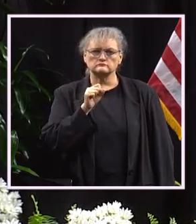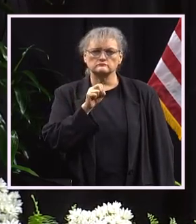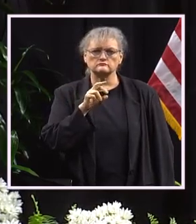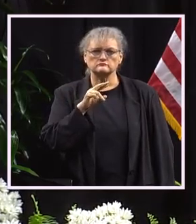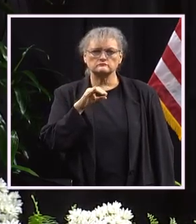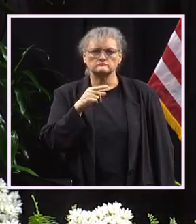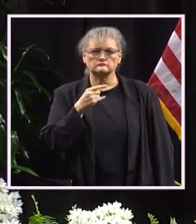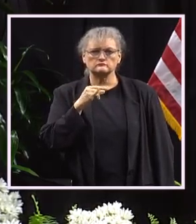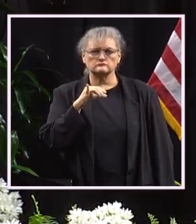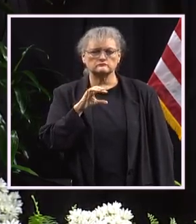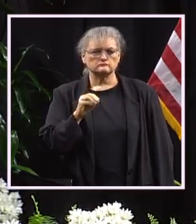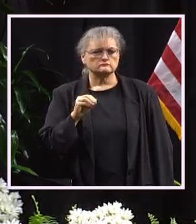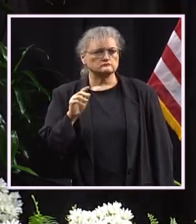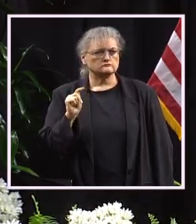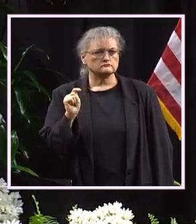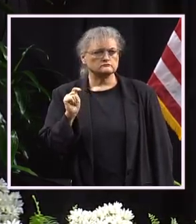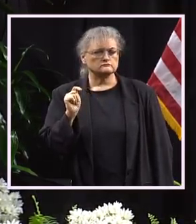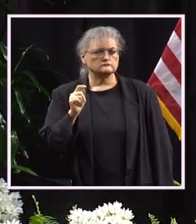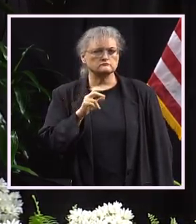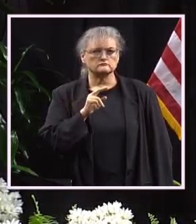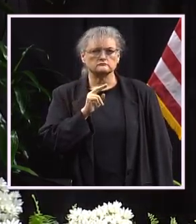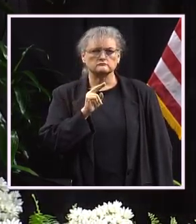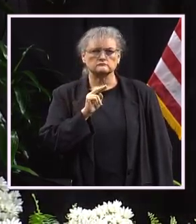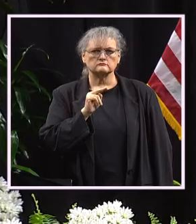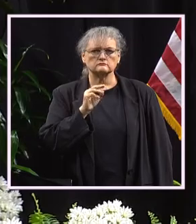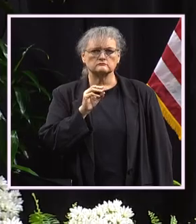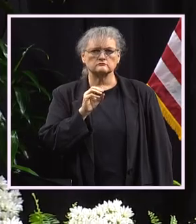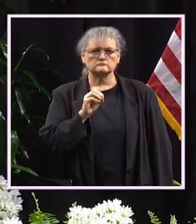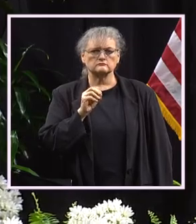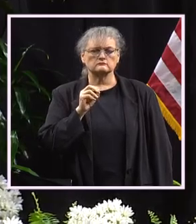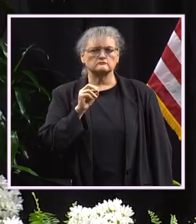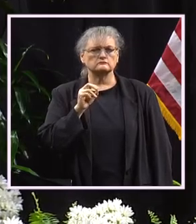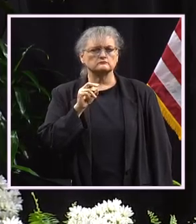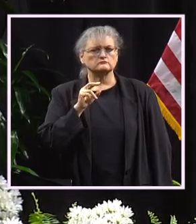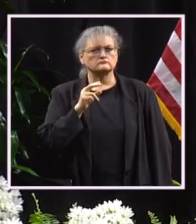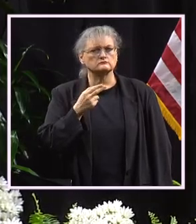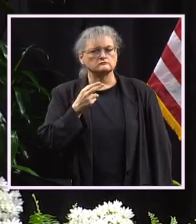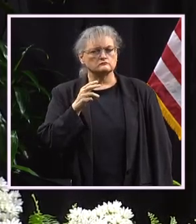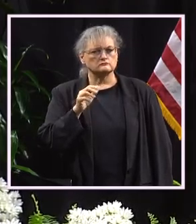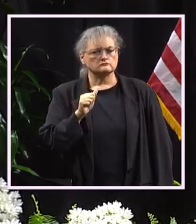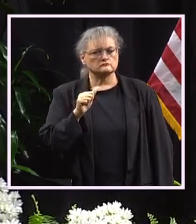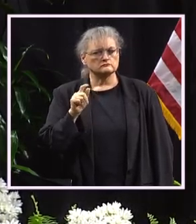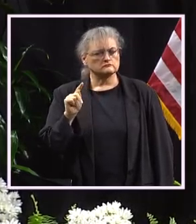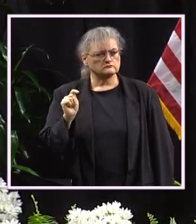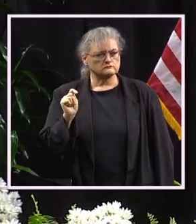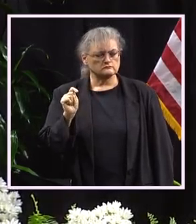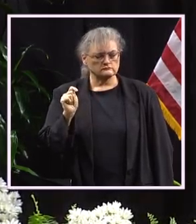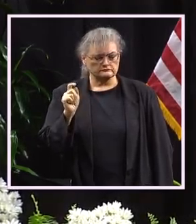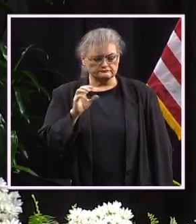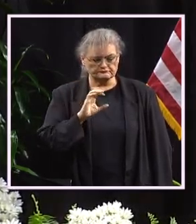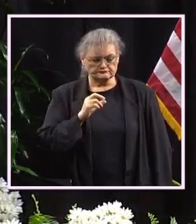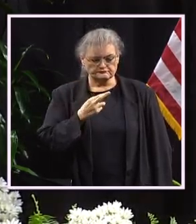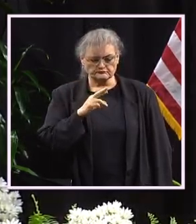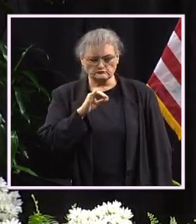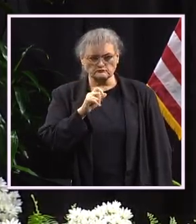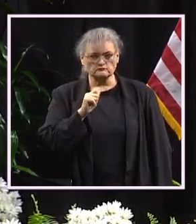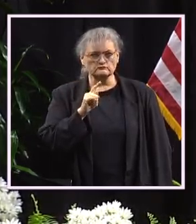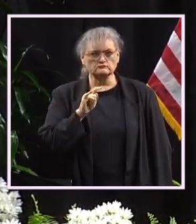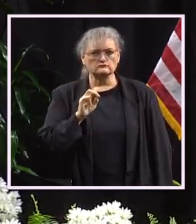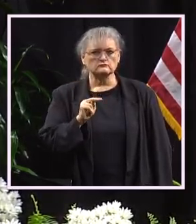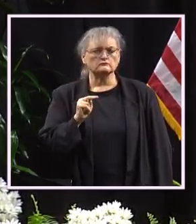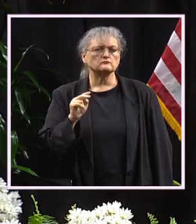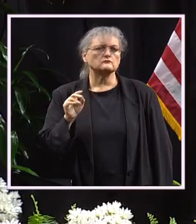Tapia. Noah Ezra Trevino Tomlinson, cum laude. Christian J. Teakum.